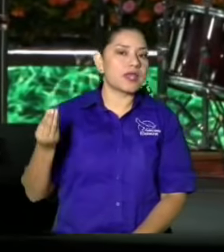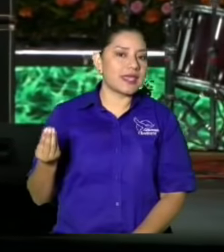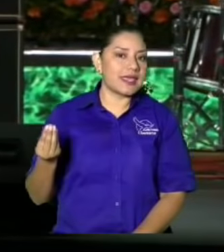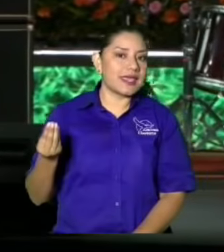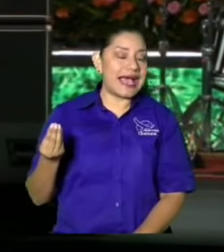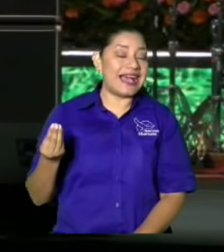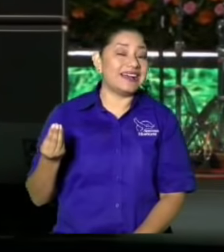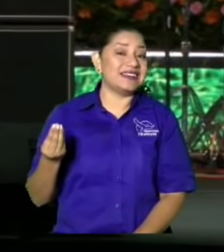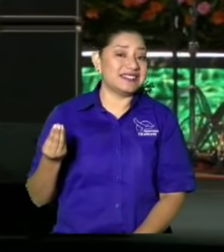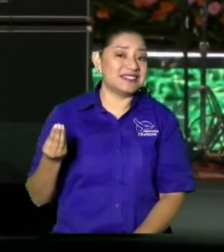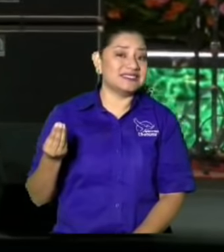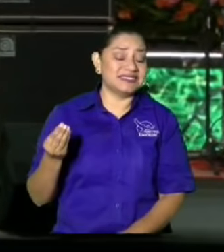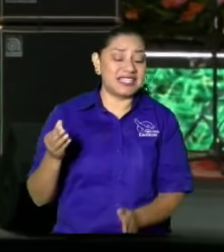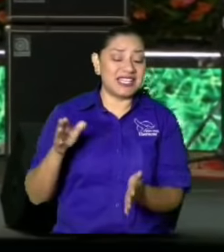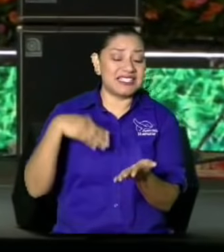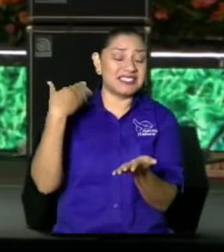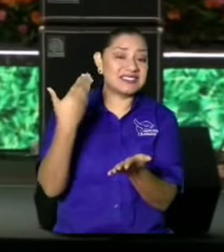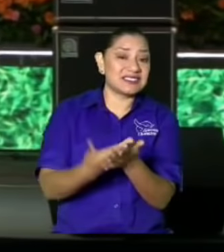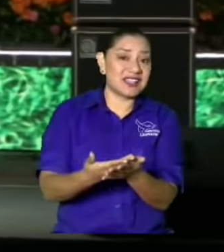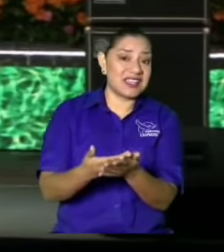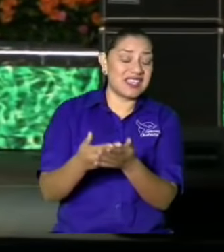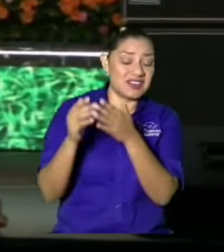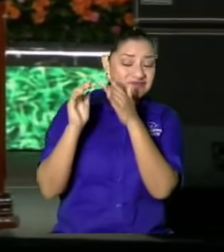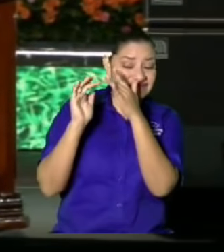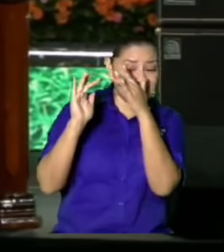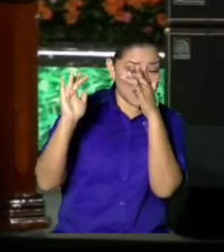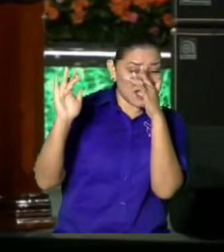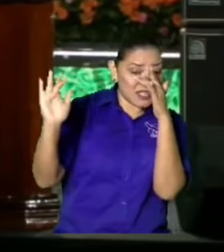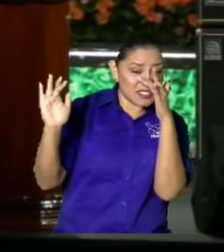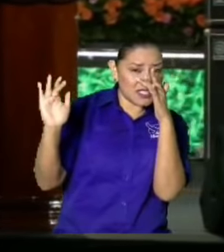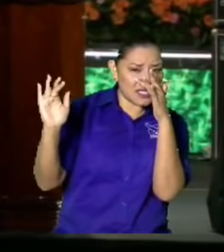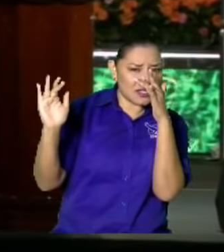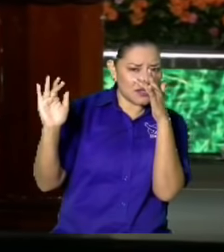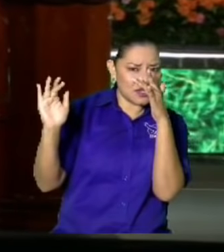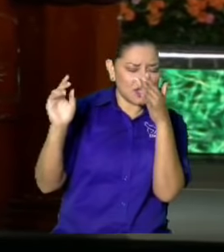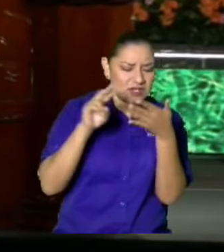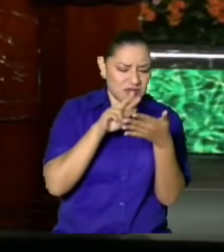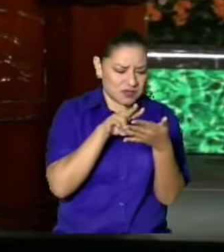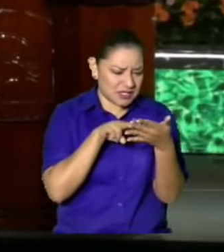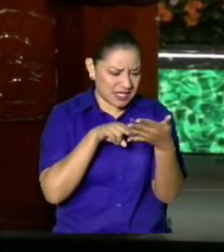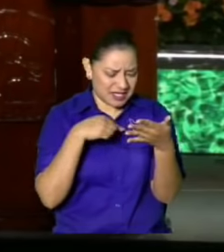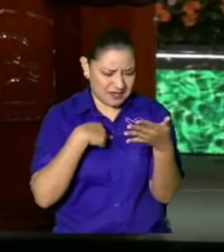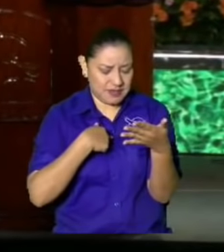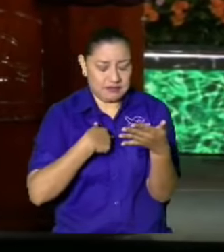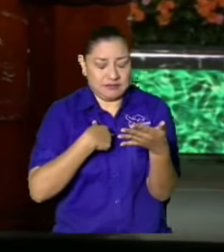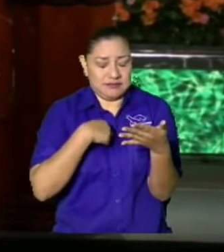desierto. Entonces, a mí me impacta esto, hermano, porque